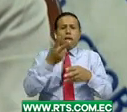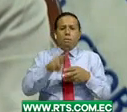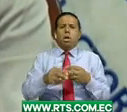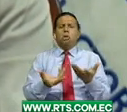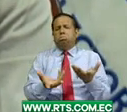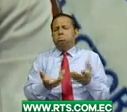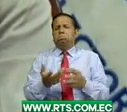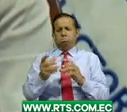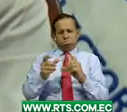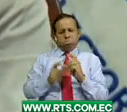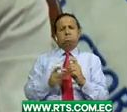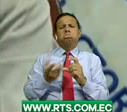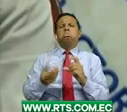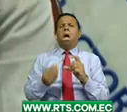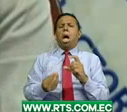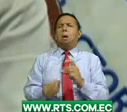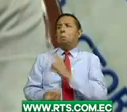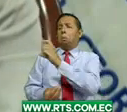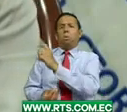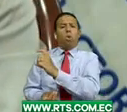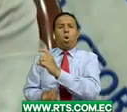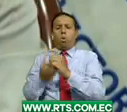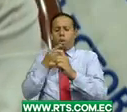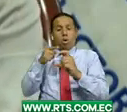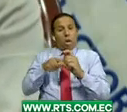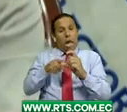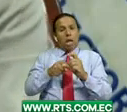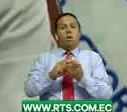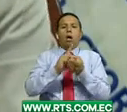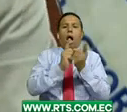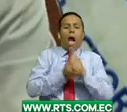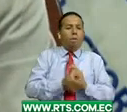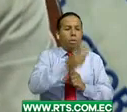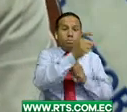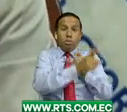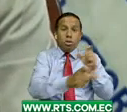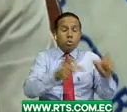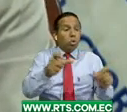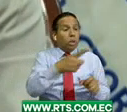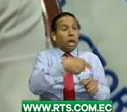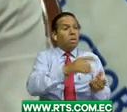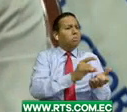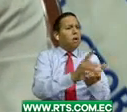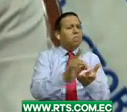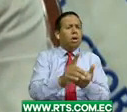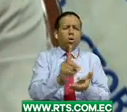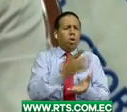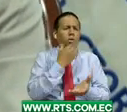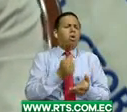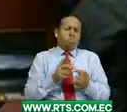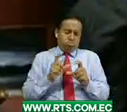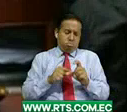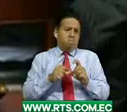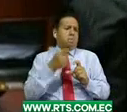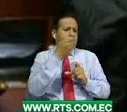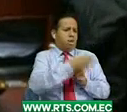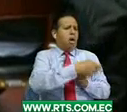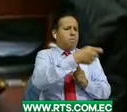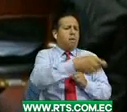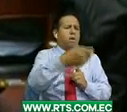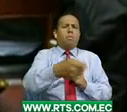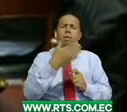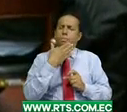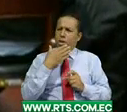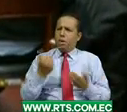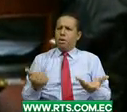se transfieran al rubro de contrataciones ocasionales para no tener que desvincular 120 personas. La presidenta del